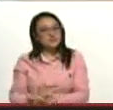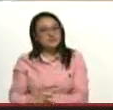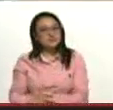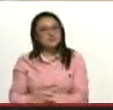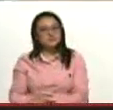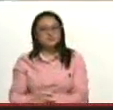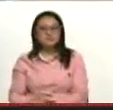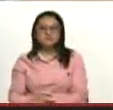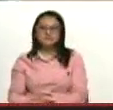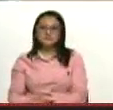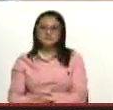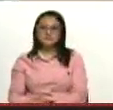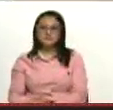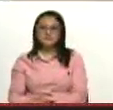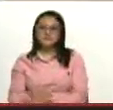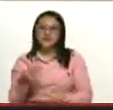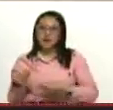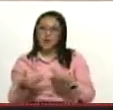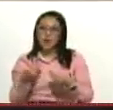Cómo